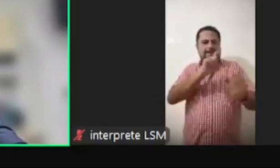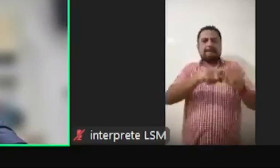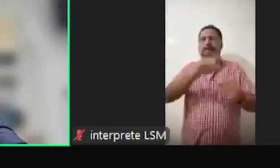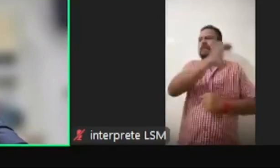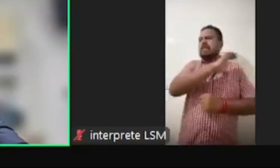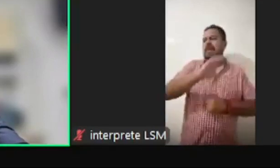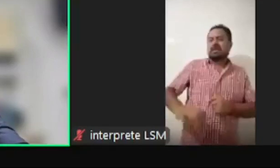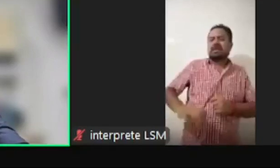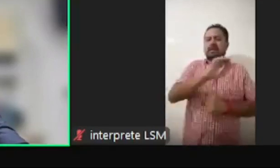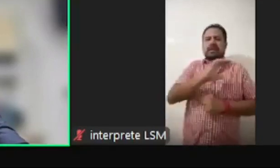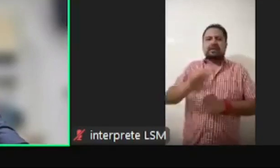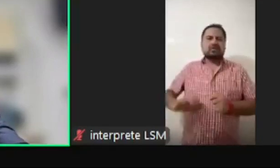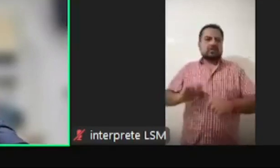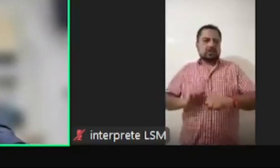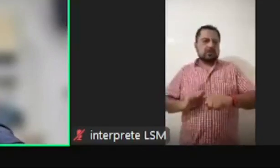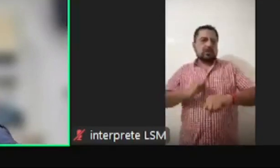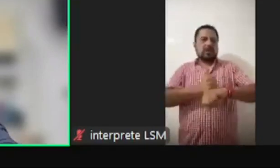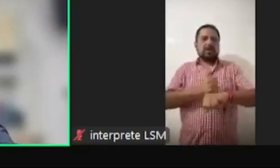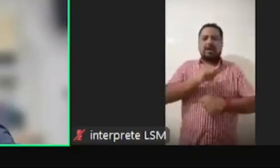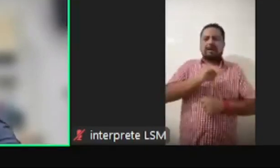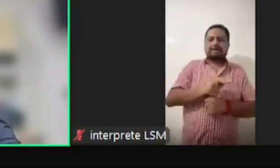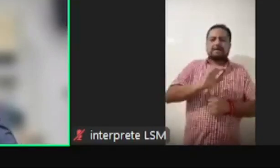por Movimiento Ciudadano.